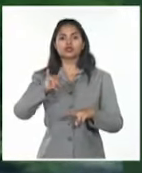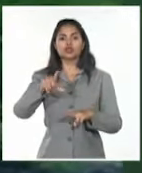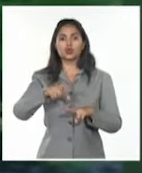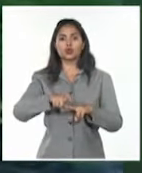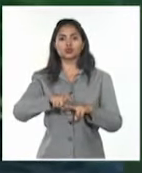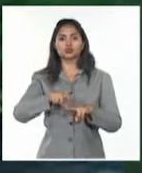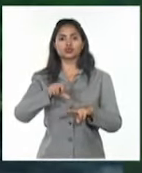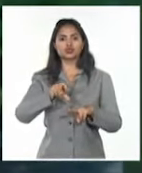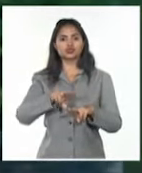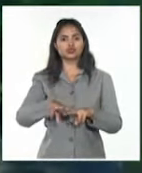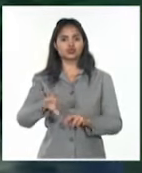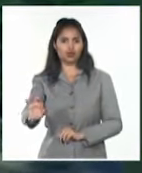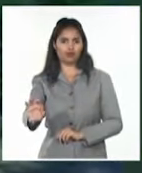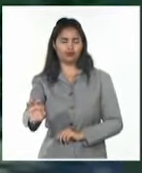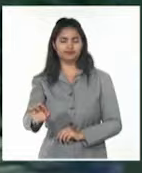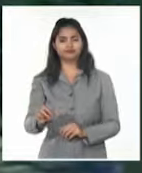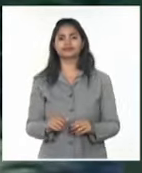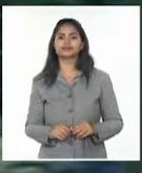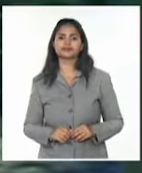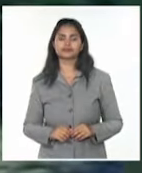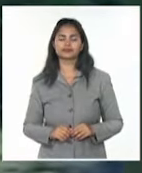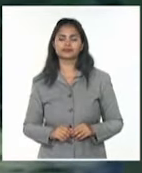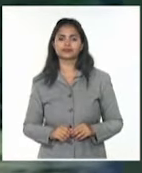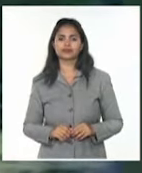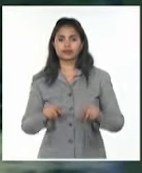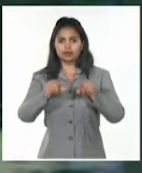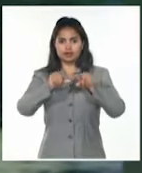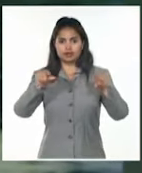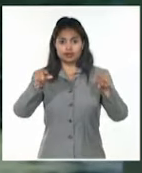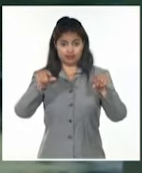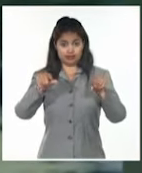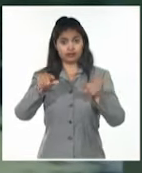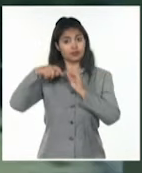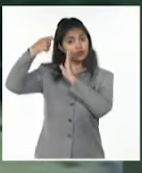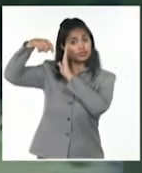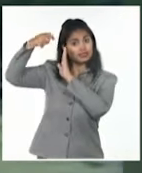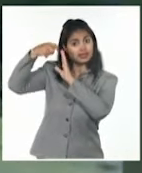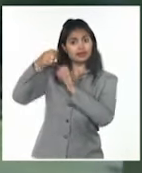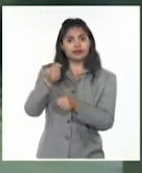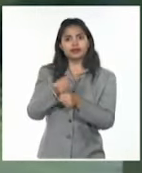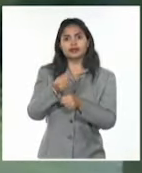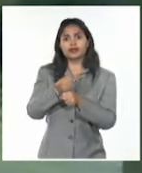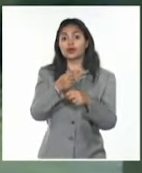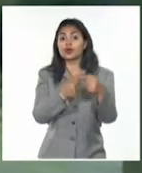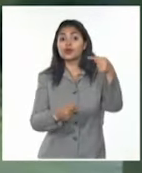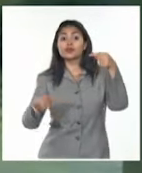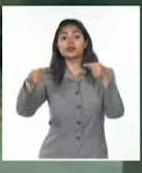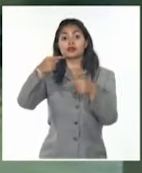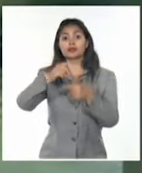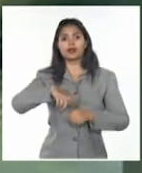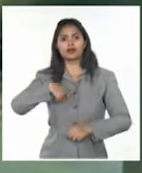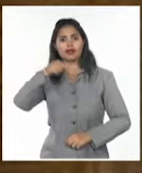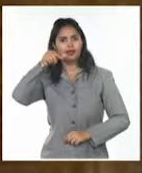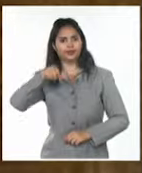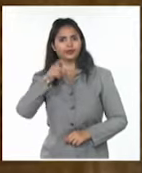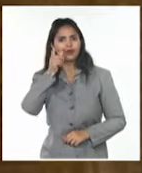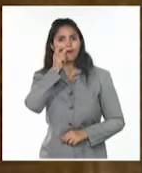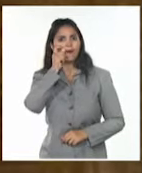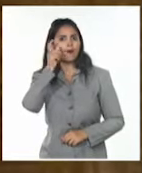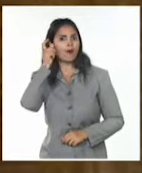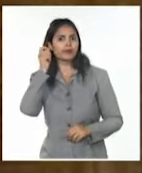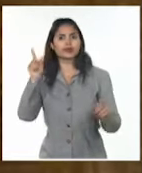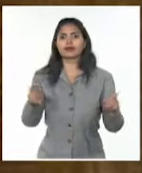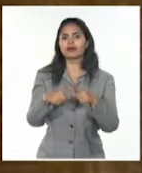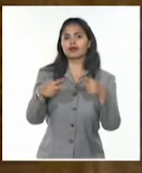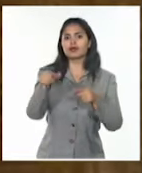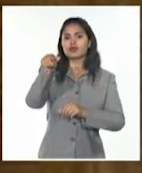caminar mira en silencio trabajaron todos los principales actores y actrices músicos de Cuba es decir